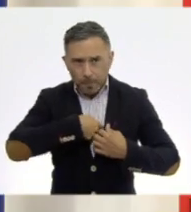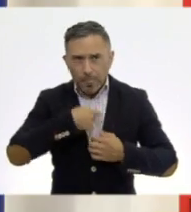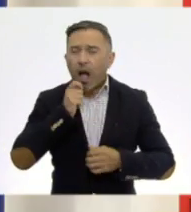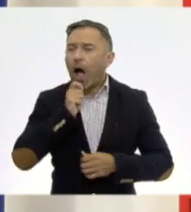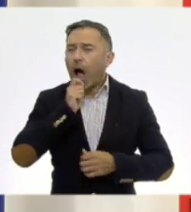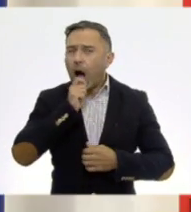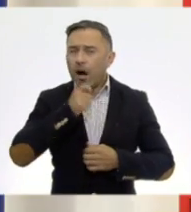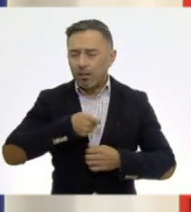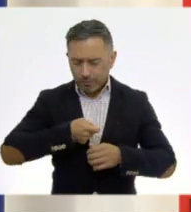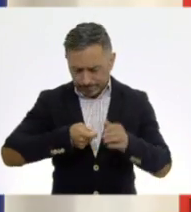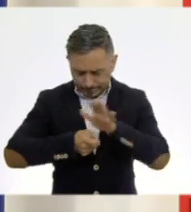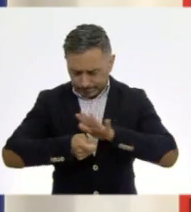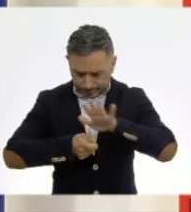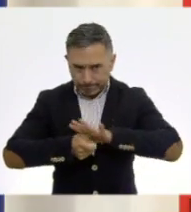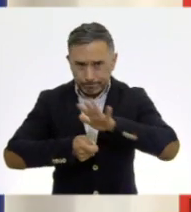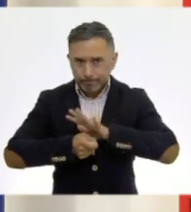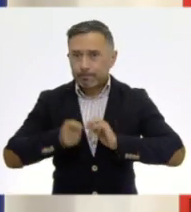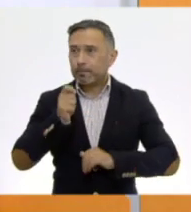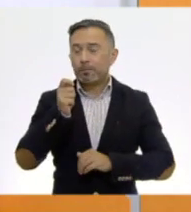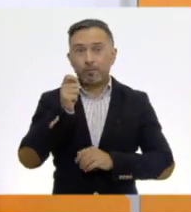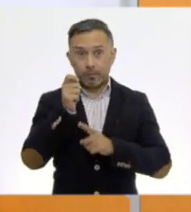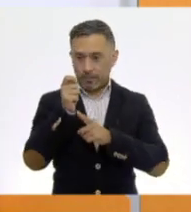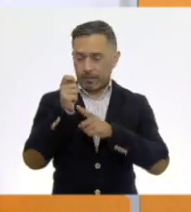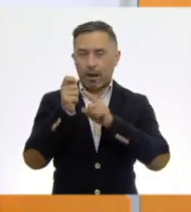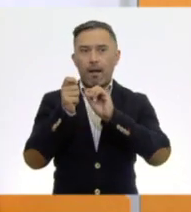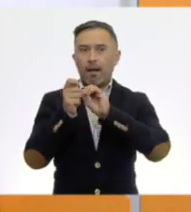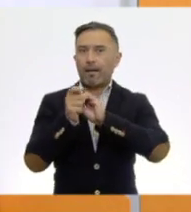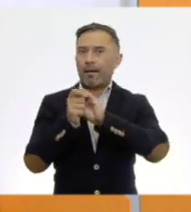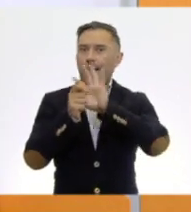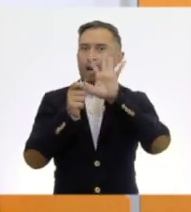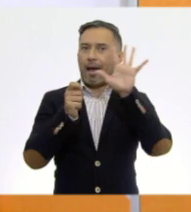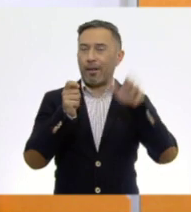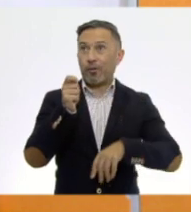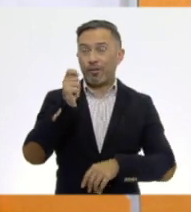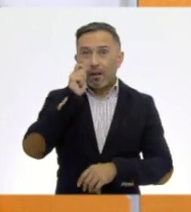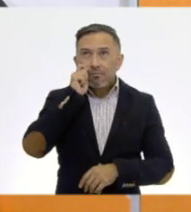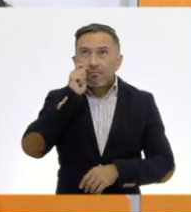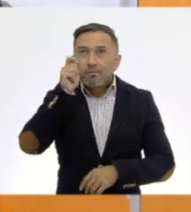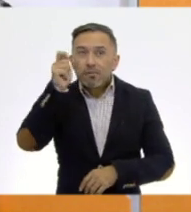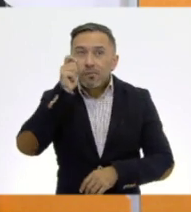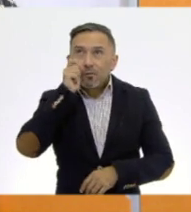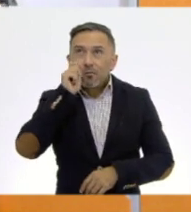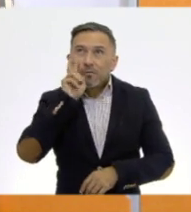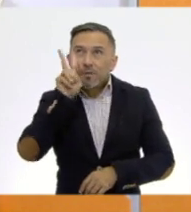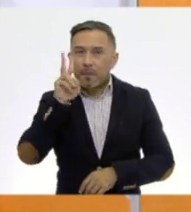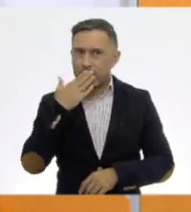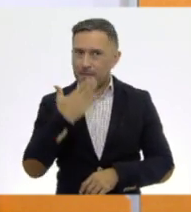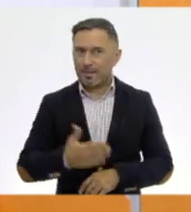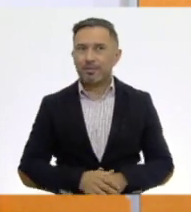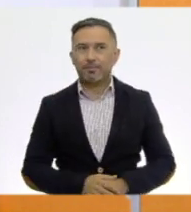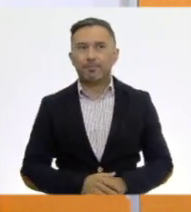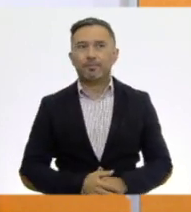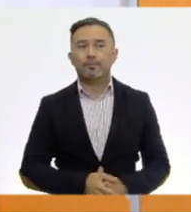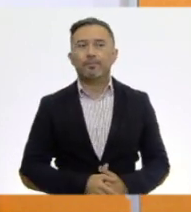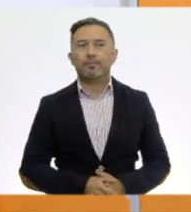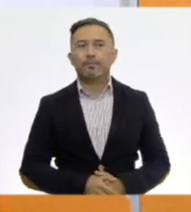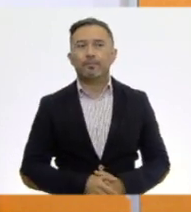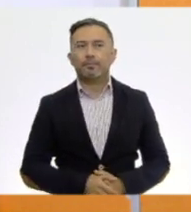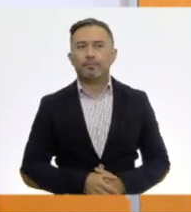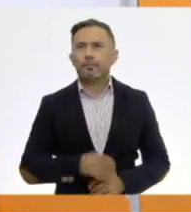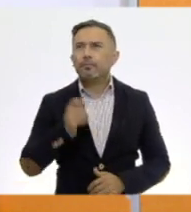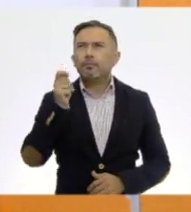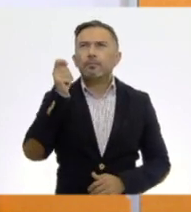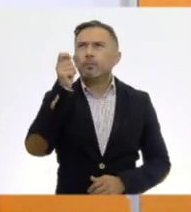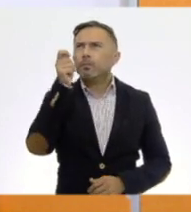geométrica. Ahora sí, ya estoy listo para observar muy bien. A ver, un